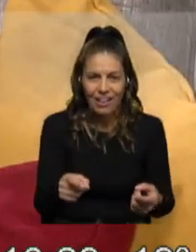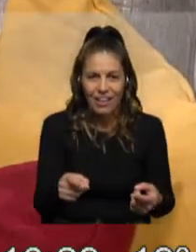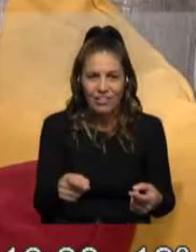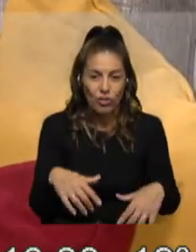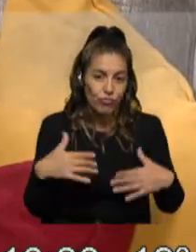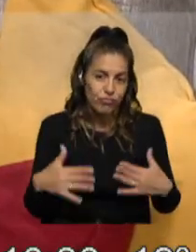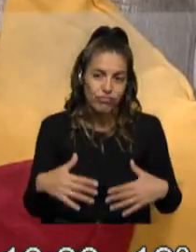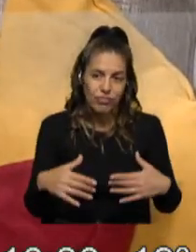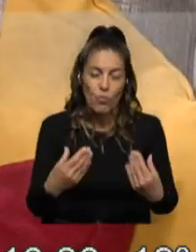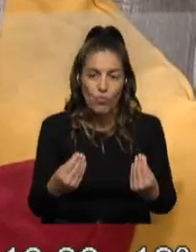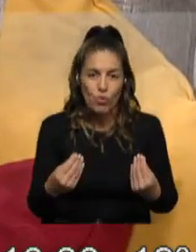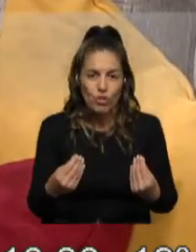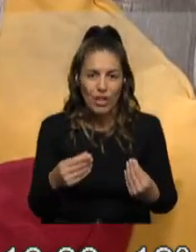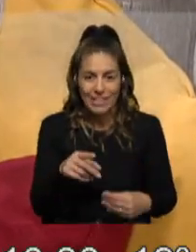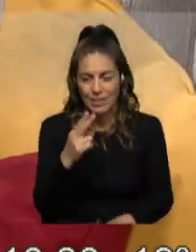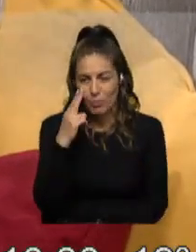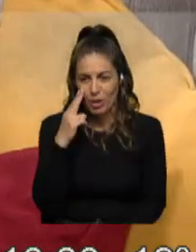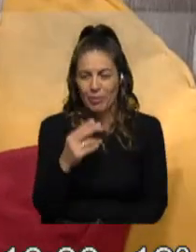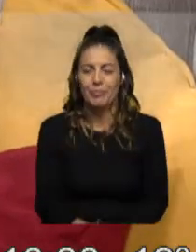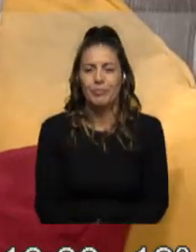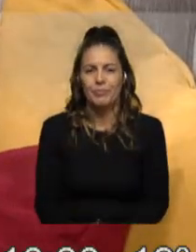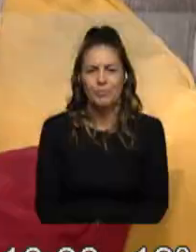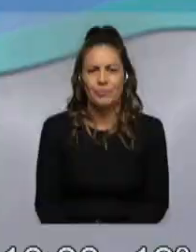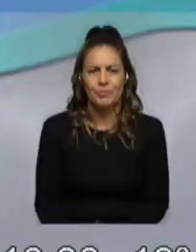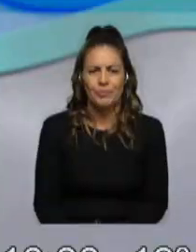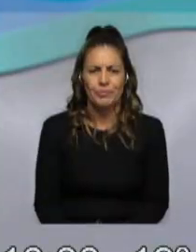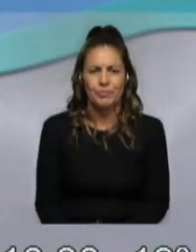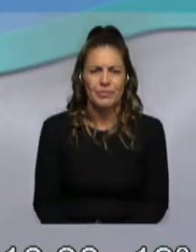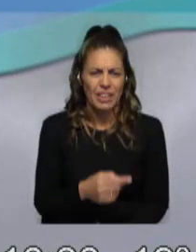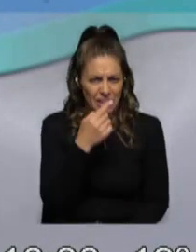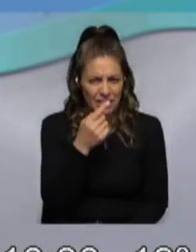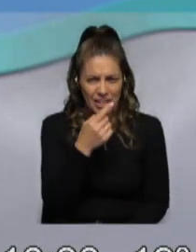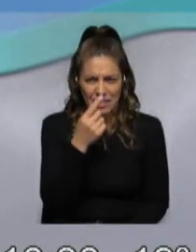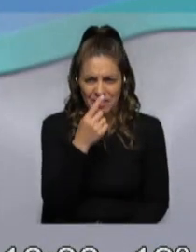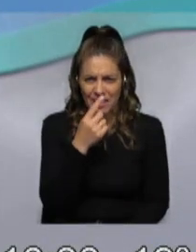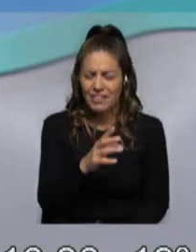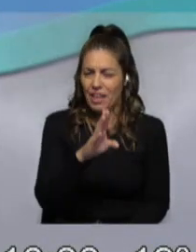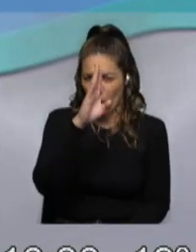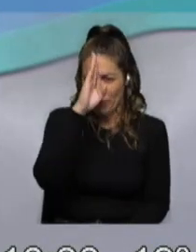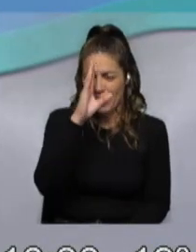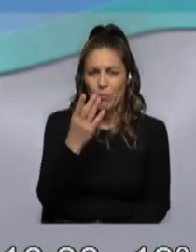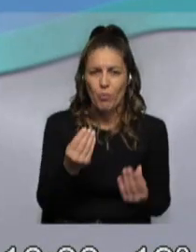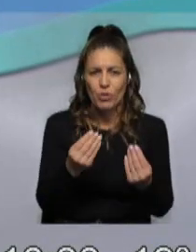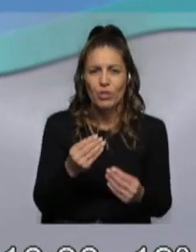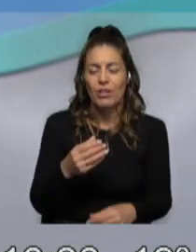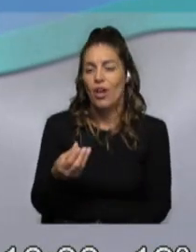realidad. Claro. Entonces, ese es el problema. Ay, todos aprendemos como locos contigo. Ay, me cansé,